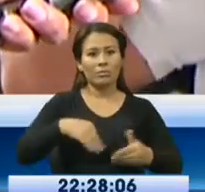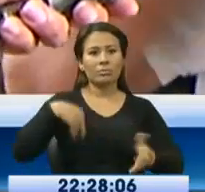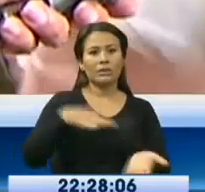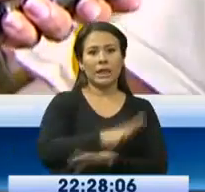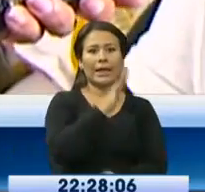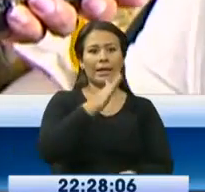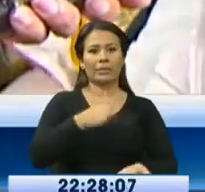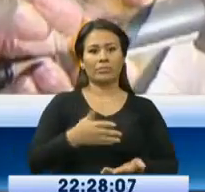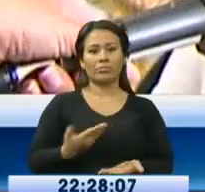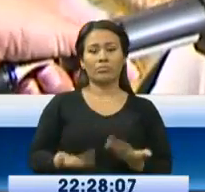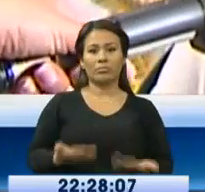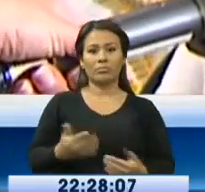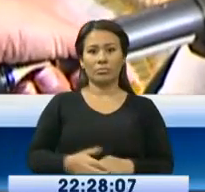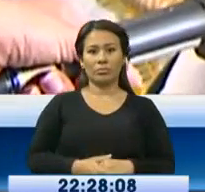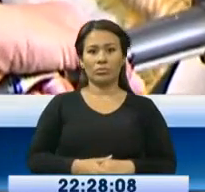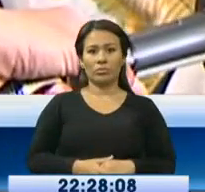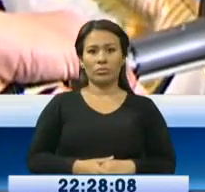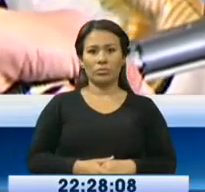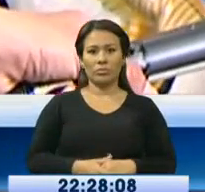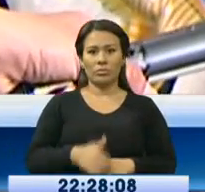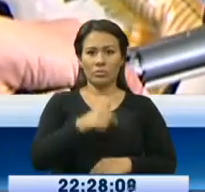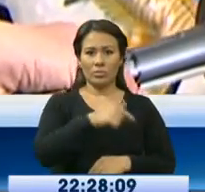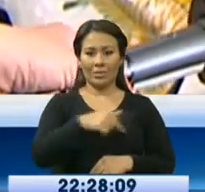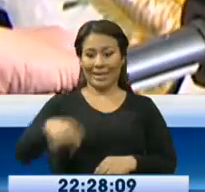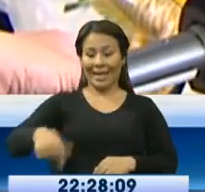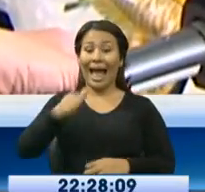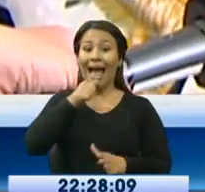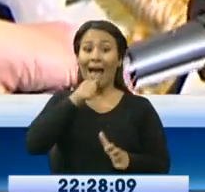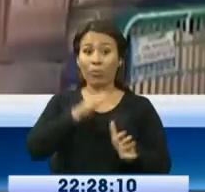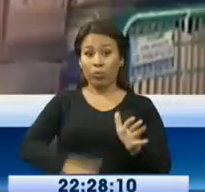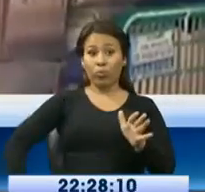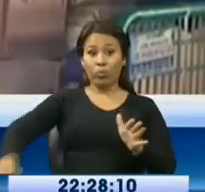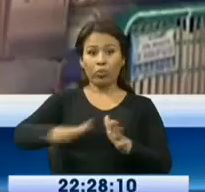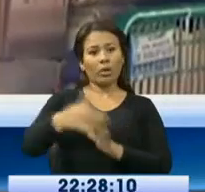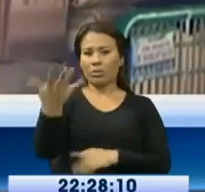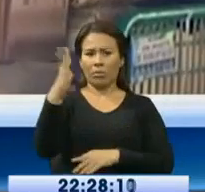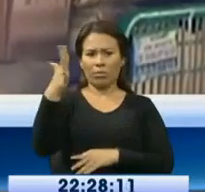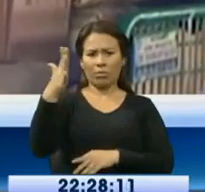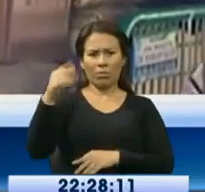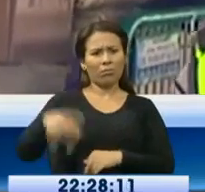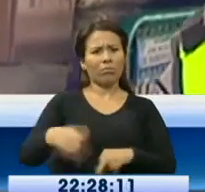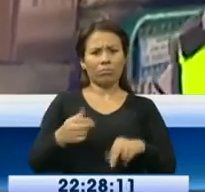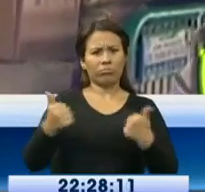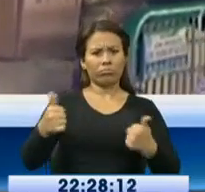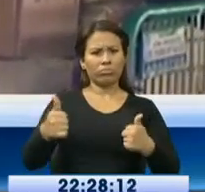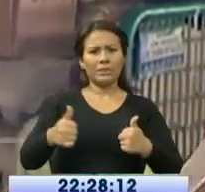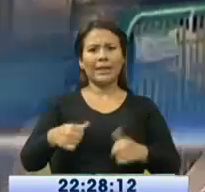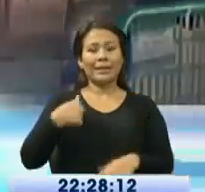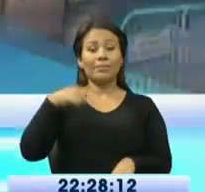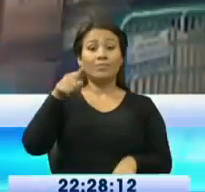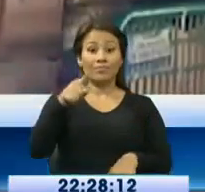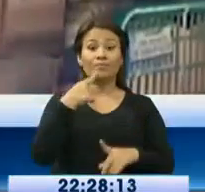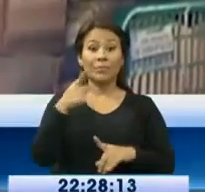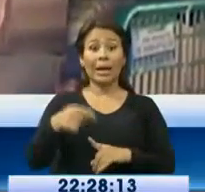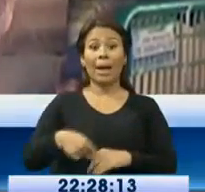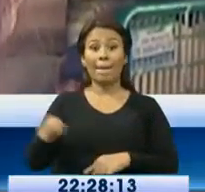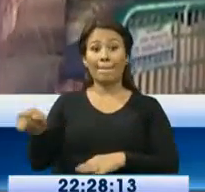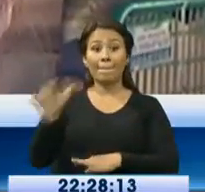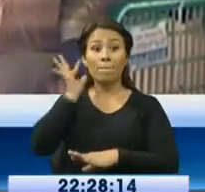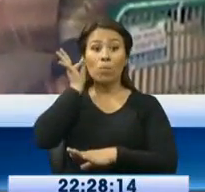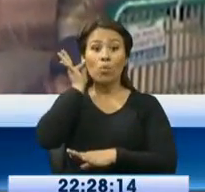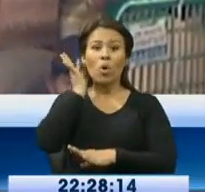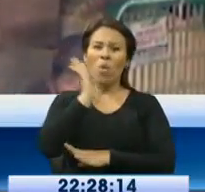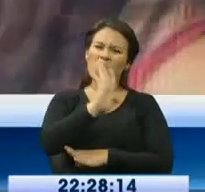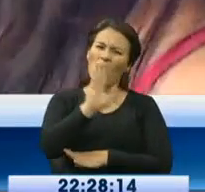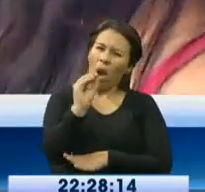misma, porque ahí está. Ni tampoco, no es porque el piso estaba mojado. Aproximadamente es una señora de unos entre 40 y